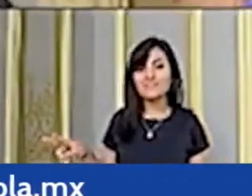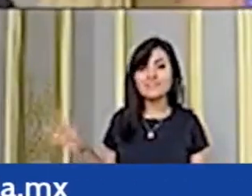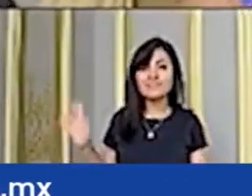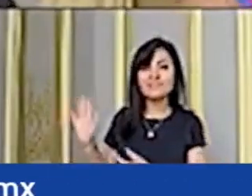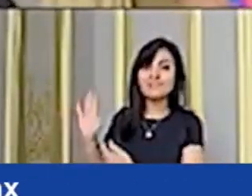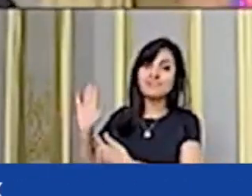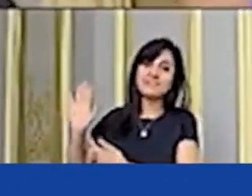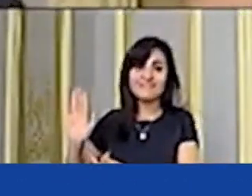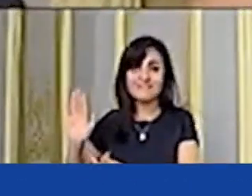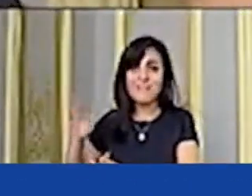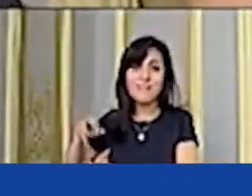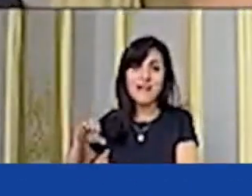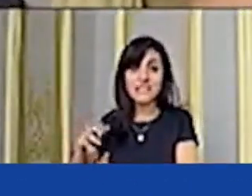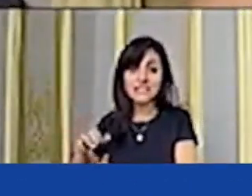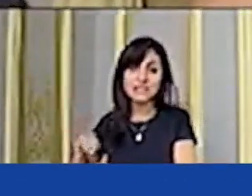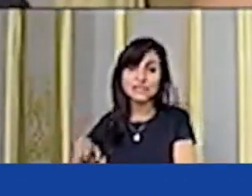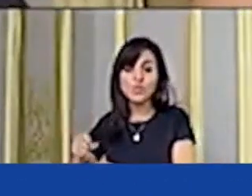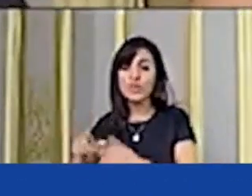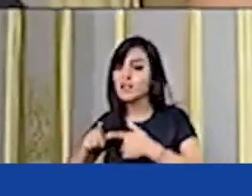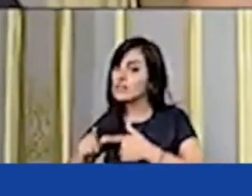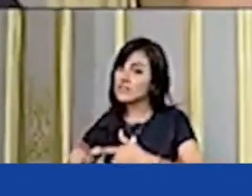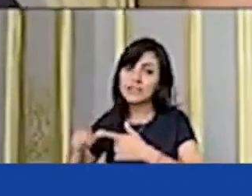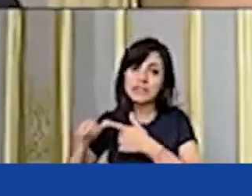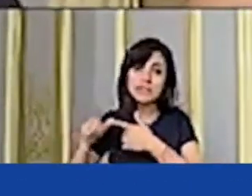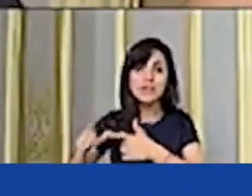Vamos a continuar con esta sesión.